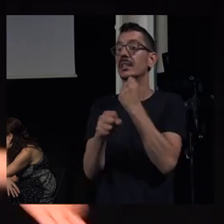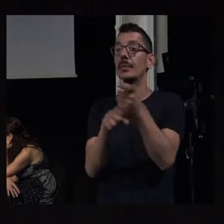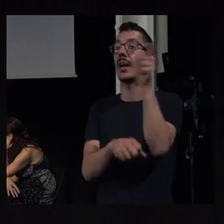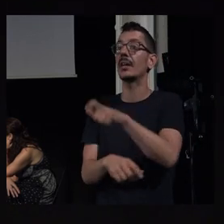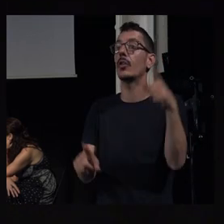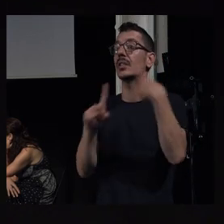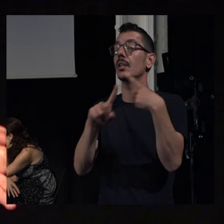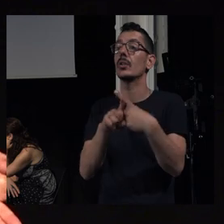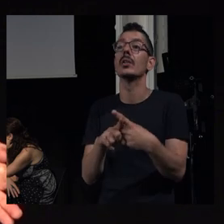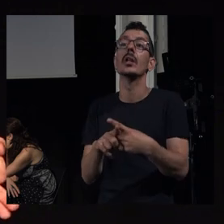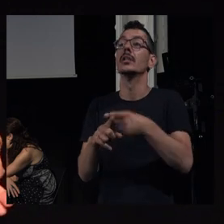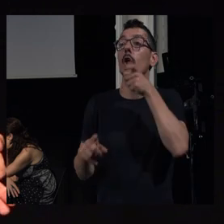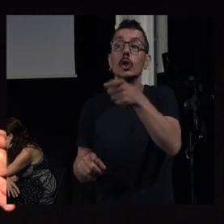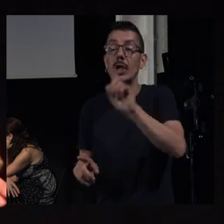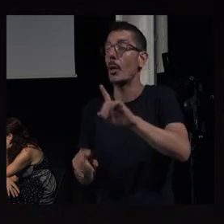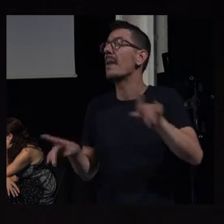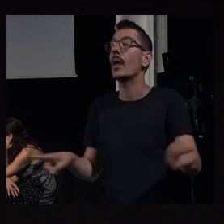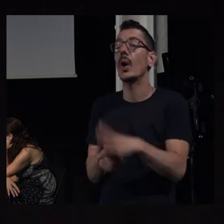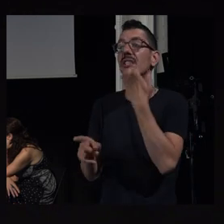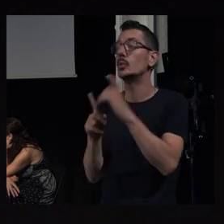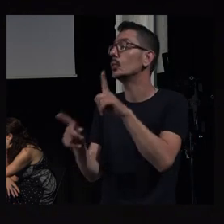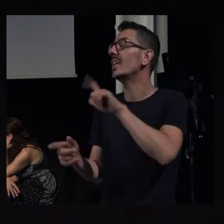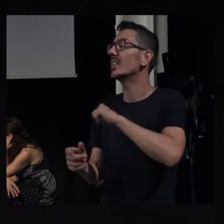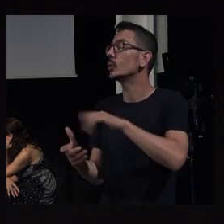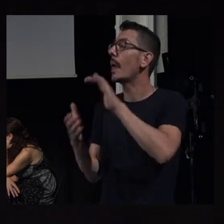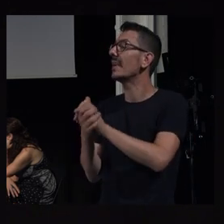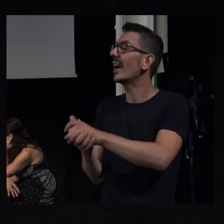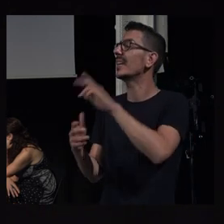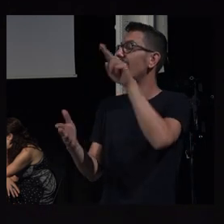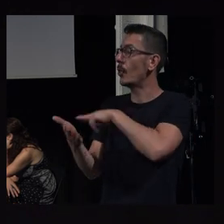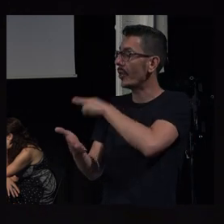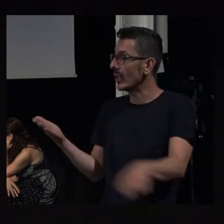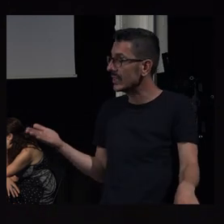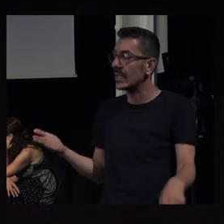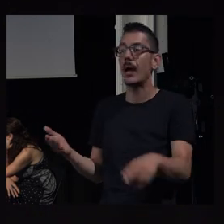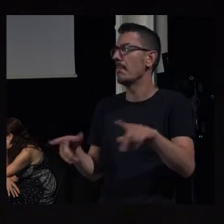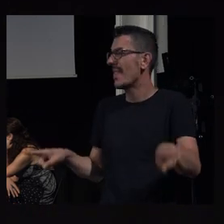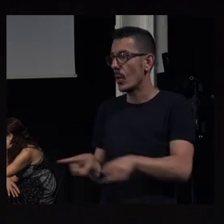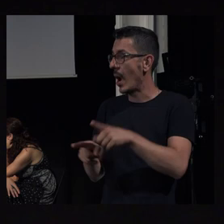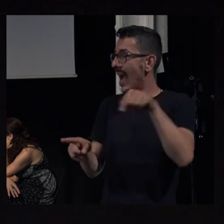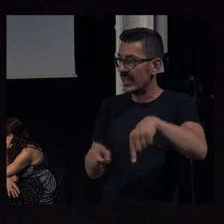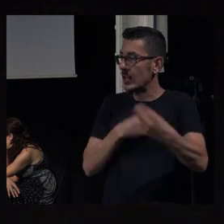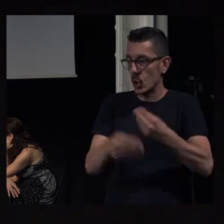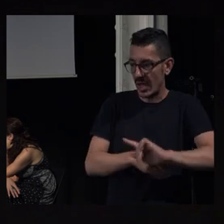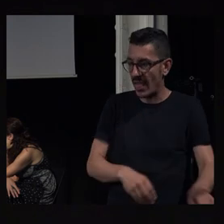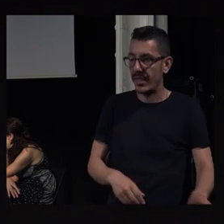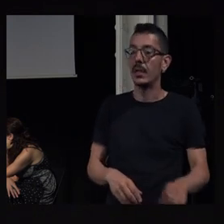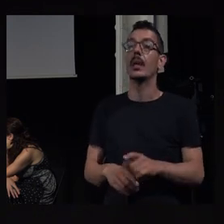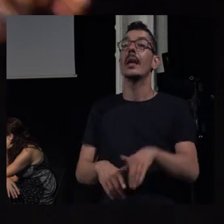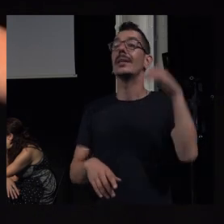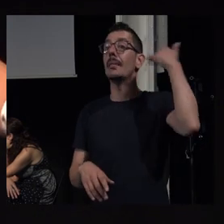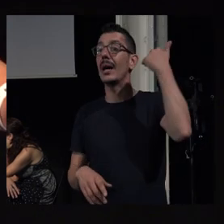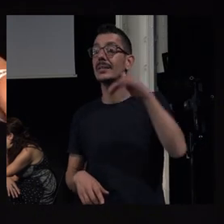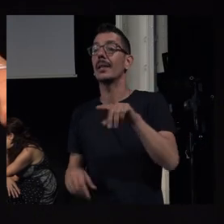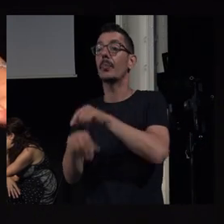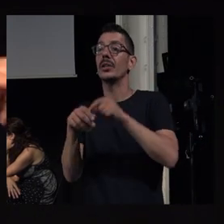que tu amiga de al lado sea abolicionista. Y a todo esto deciros que el máster de agentes de igualdad, que es el máster que forma a todas